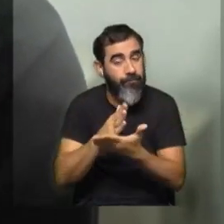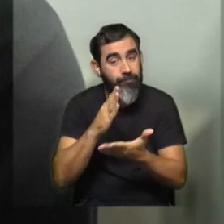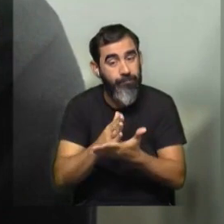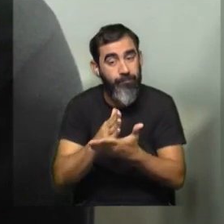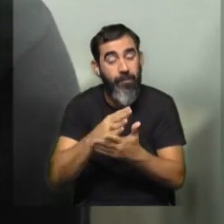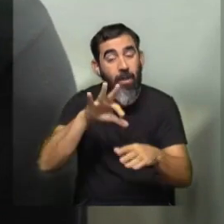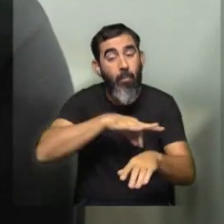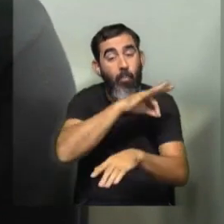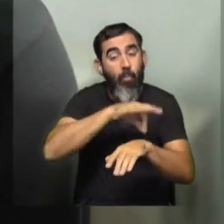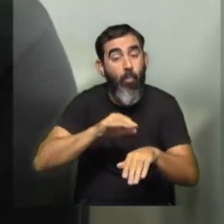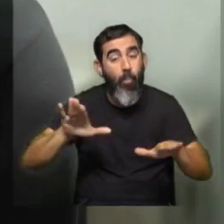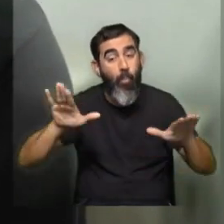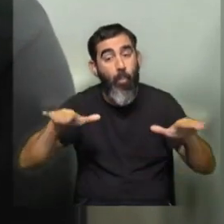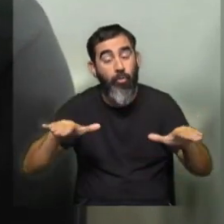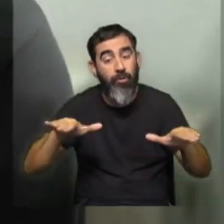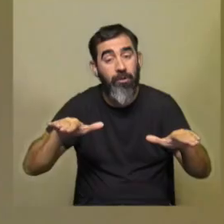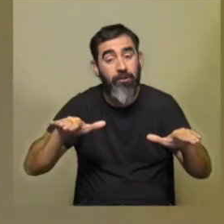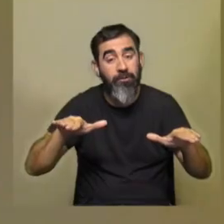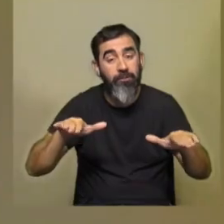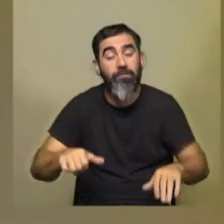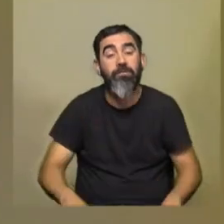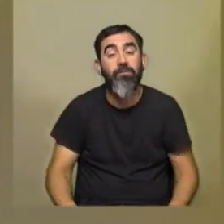en la mosca, siempre se